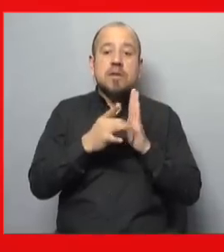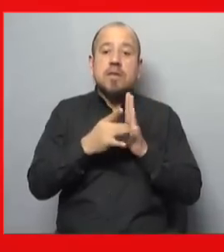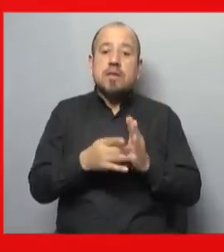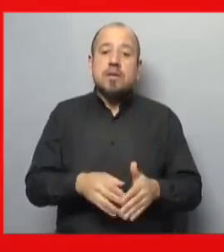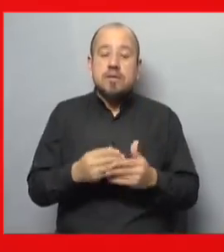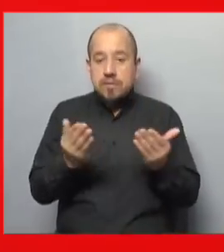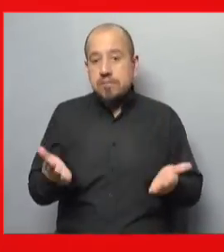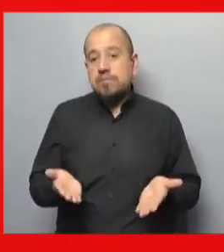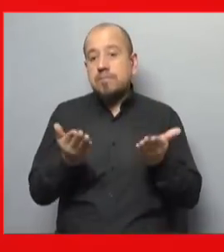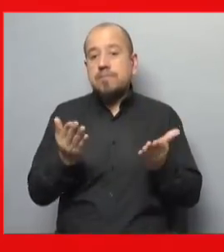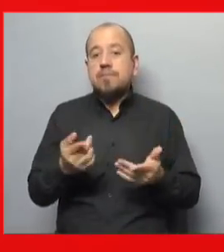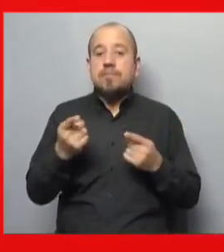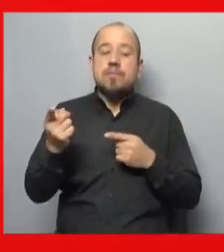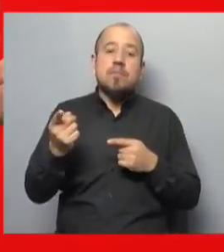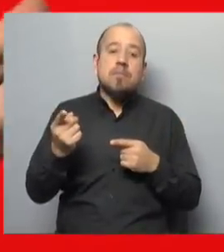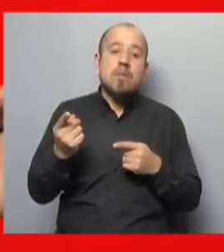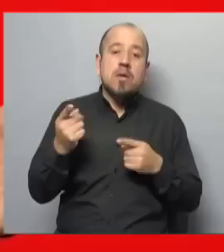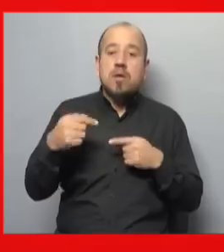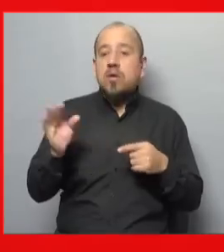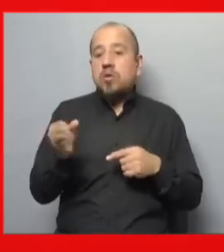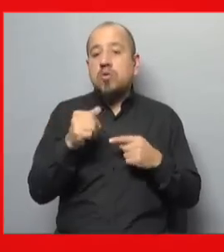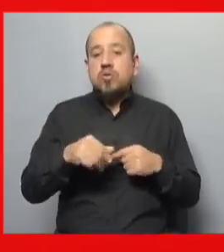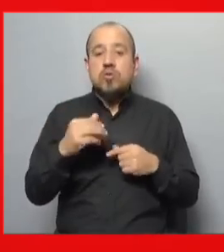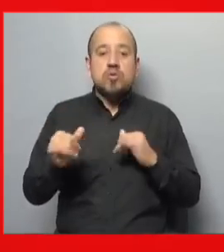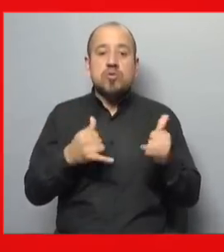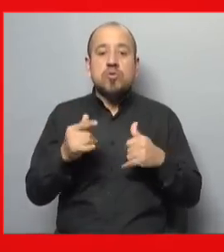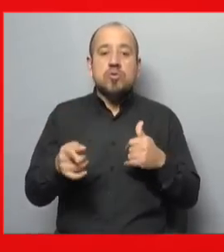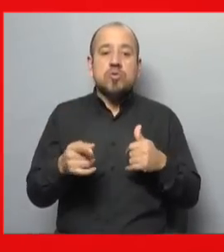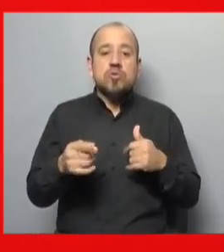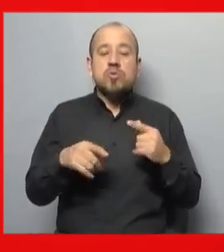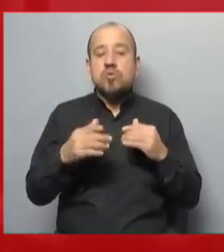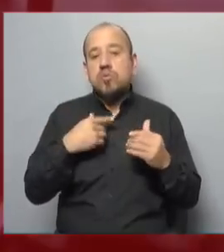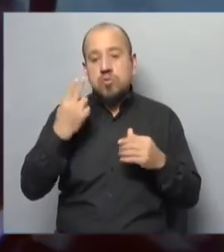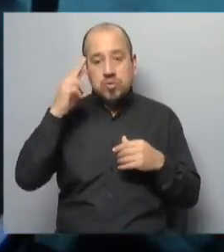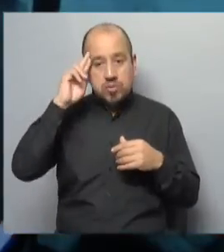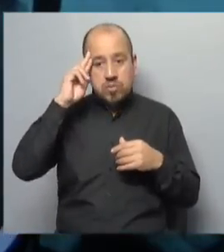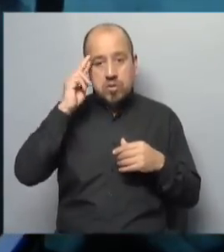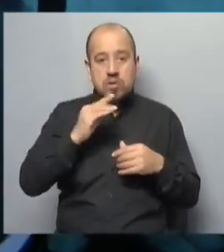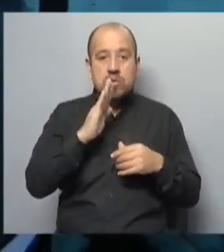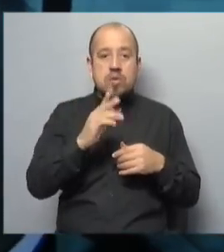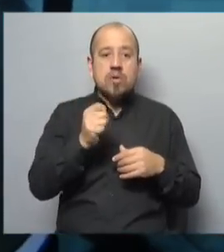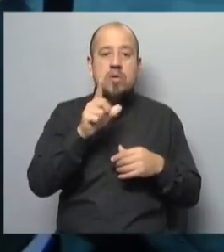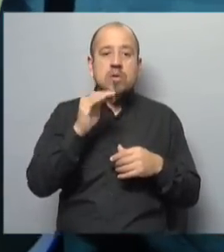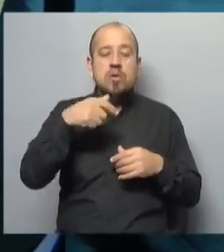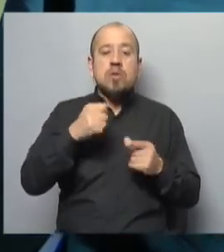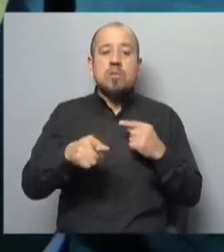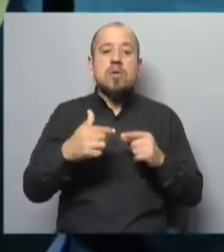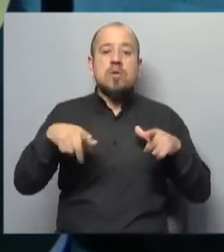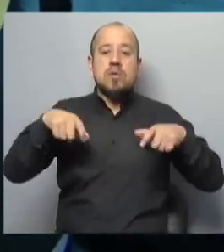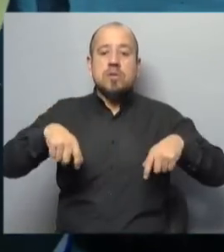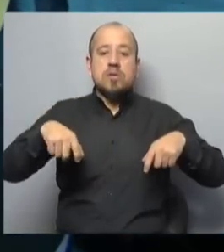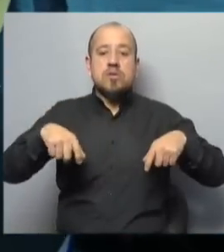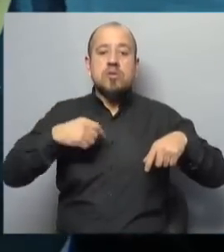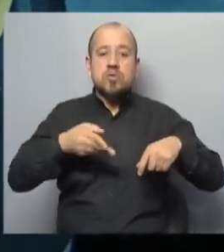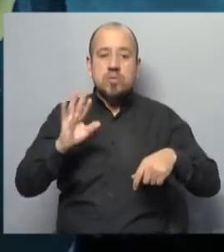de hecho todos hemos ido a jugar y tengo un profundo respeto por palmas no no lo digo por la cancha porque yo he ido con